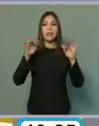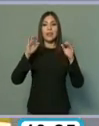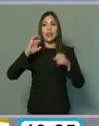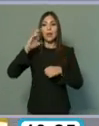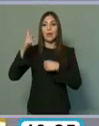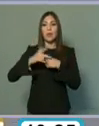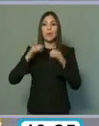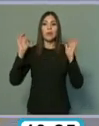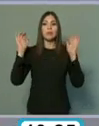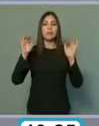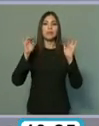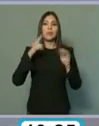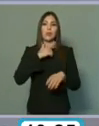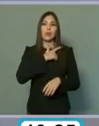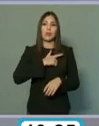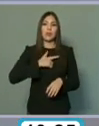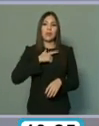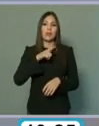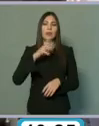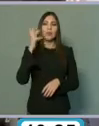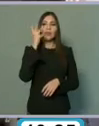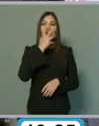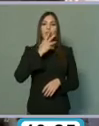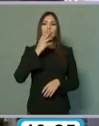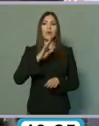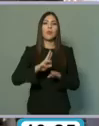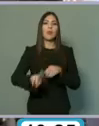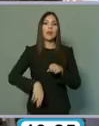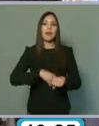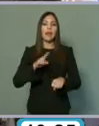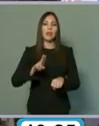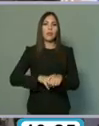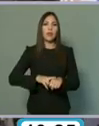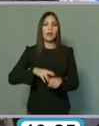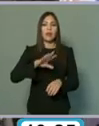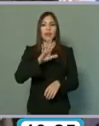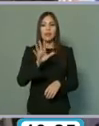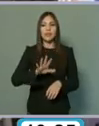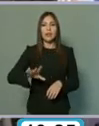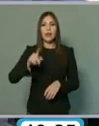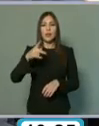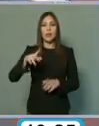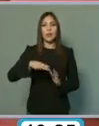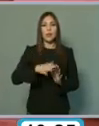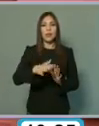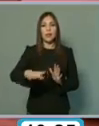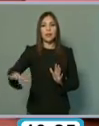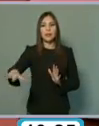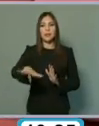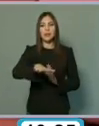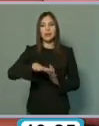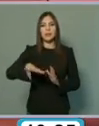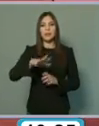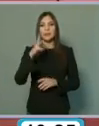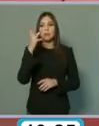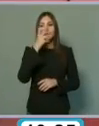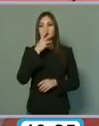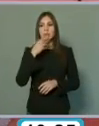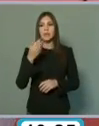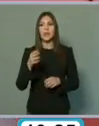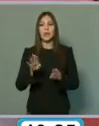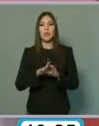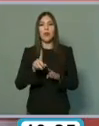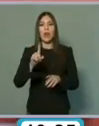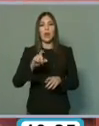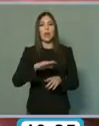Europa, que tiene esa belleza natural de esa península, con su lado, digamos, manso, de